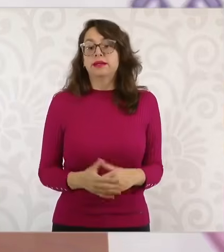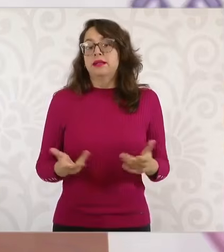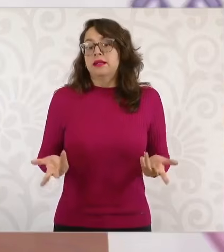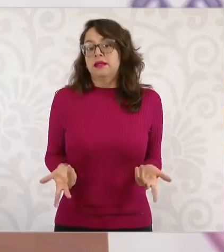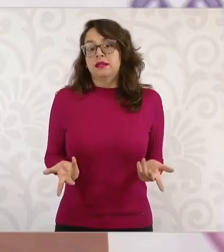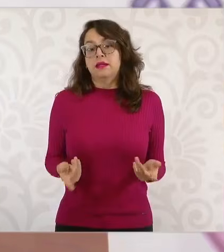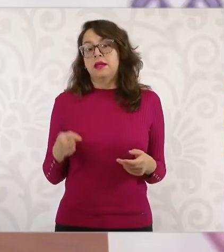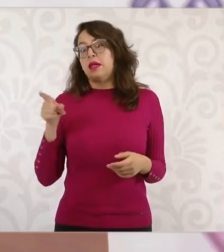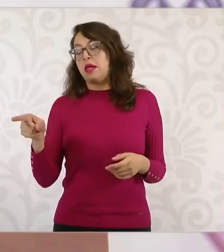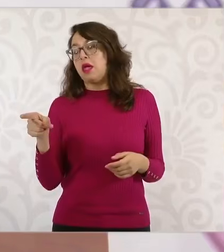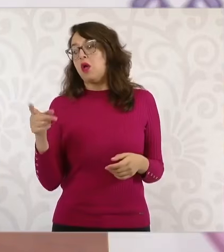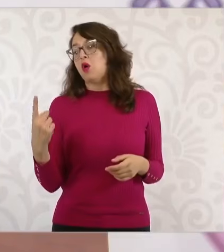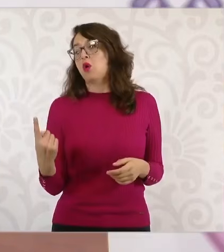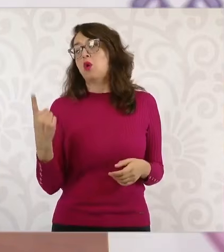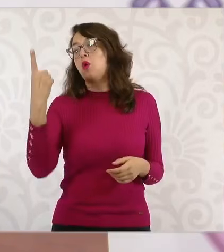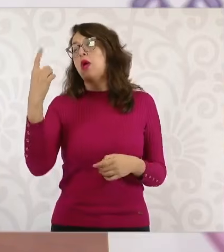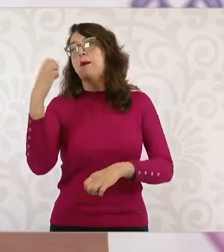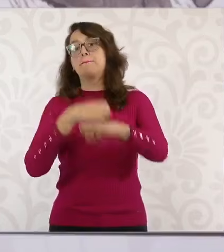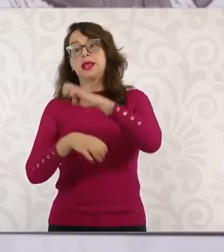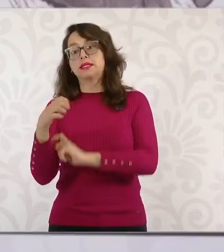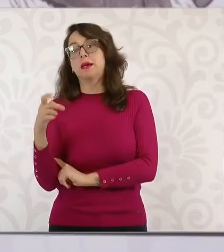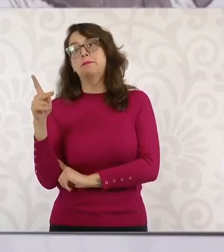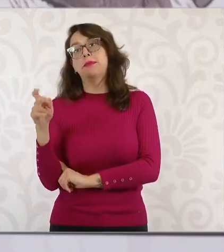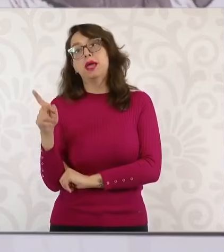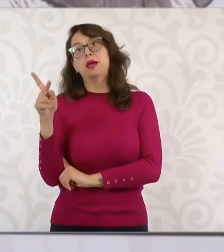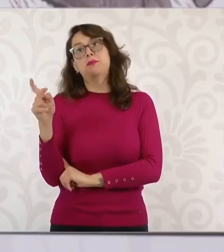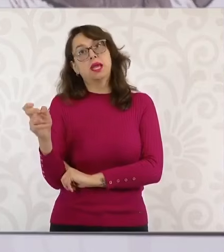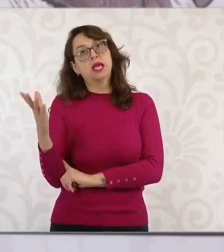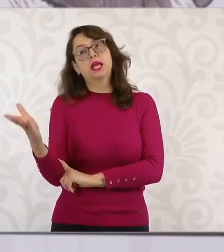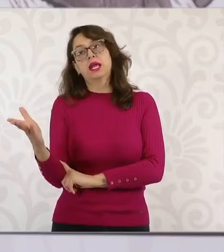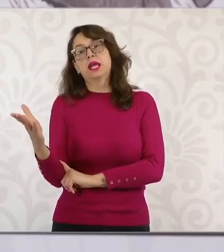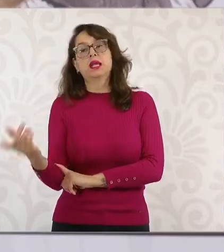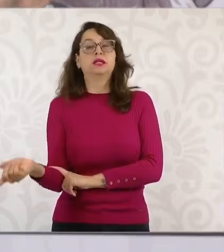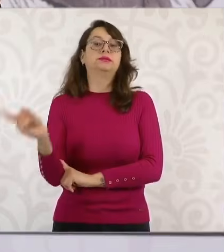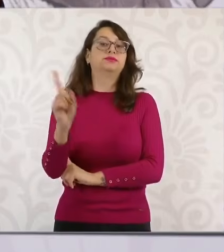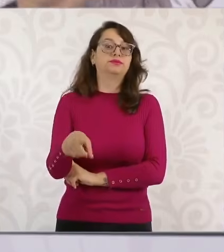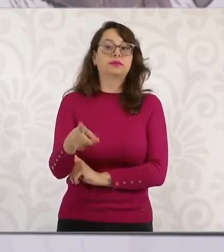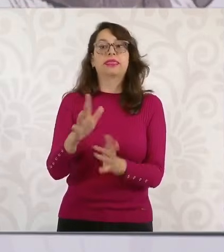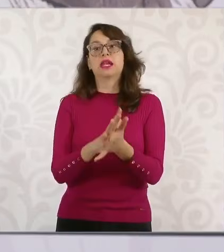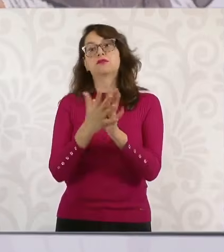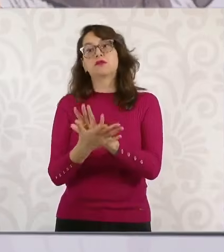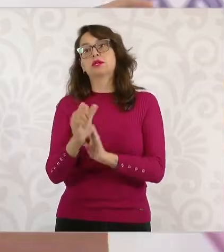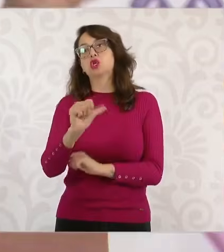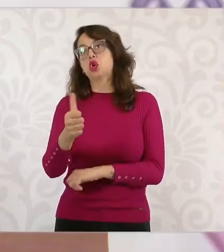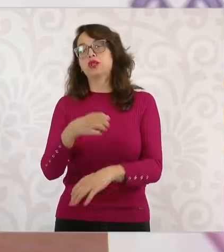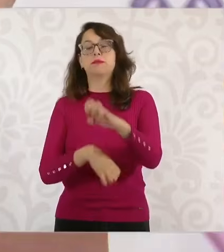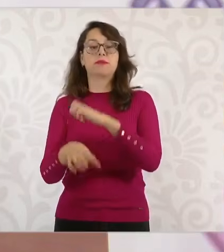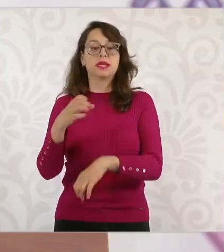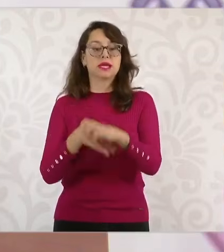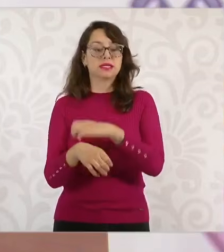una empresa, Pepe era producción, exploración. Ya no es que Transformación es otra empresita de